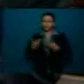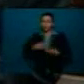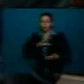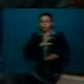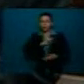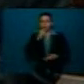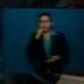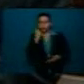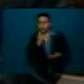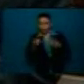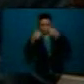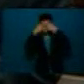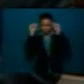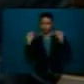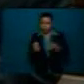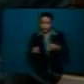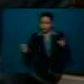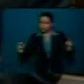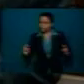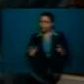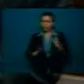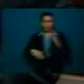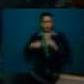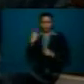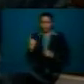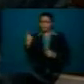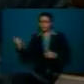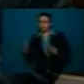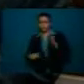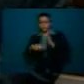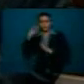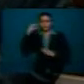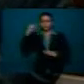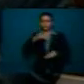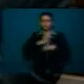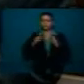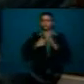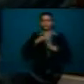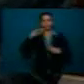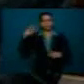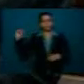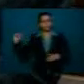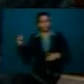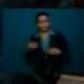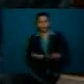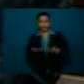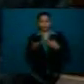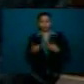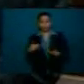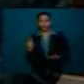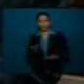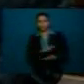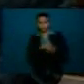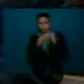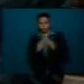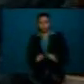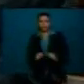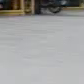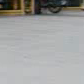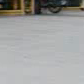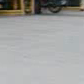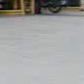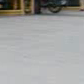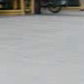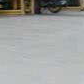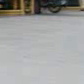de consensos con los principales actores de la vida nacional, lo que ha permitido una gestión firme y